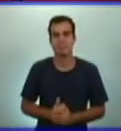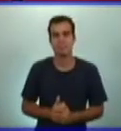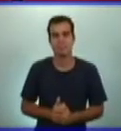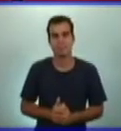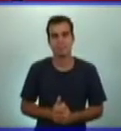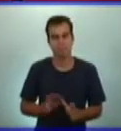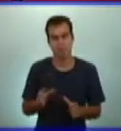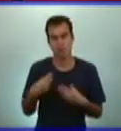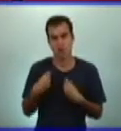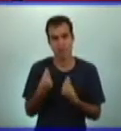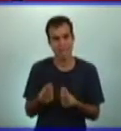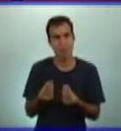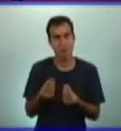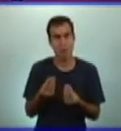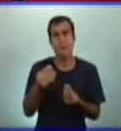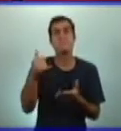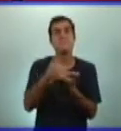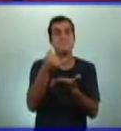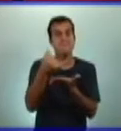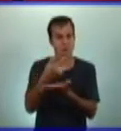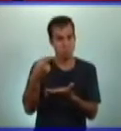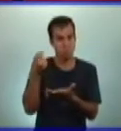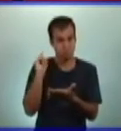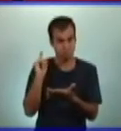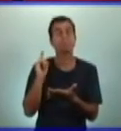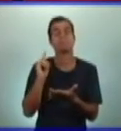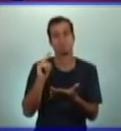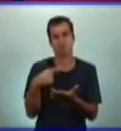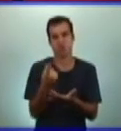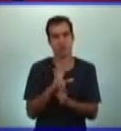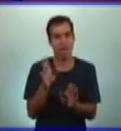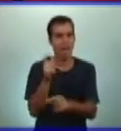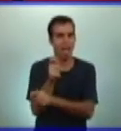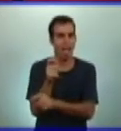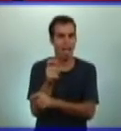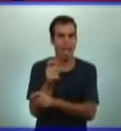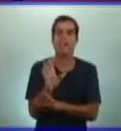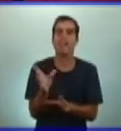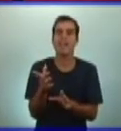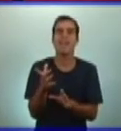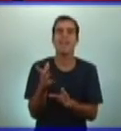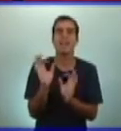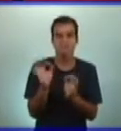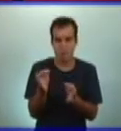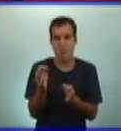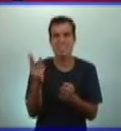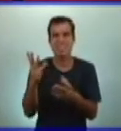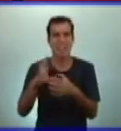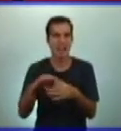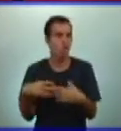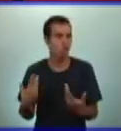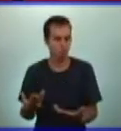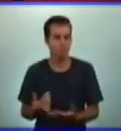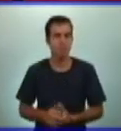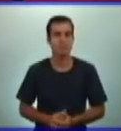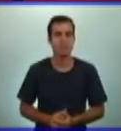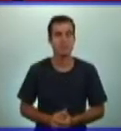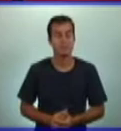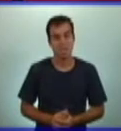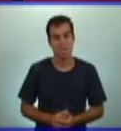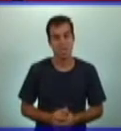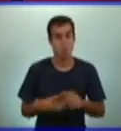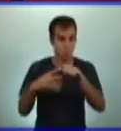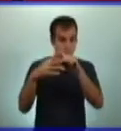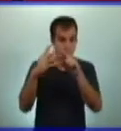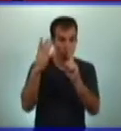para tercero. ¿Por qué más amplio en tercero? Bueno, porque es en tercero donde se introduce este proceder. Ya en cuarto se